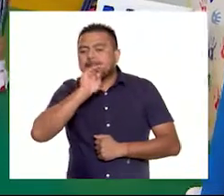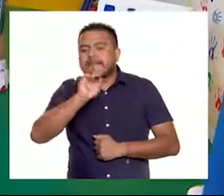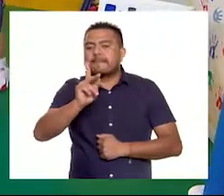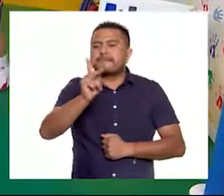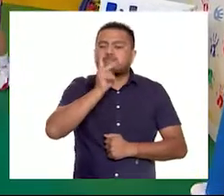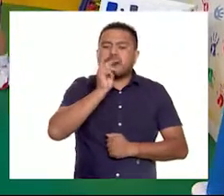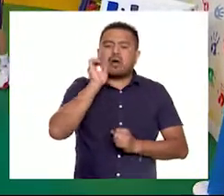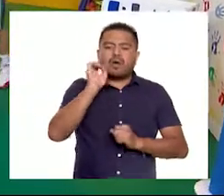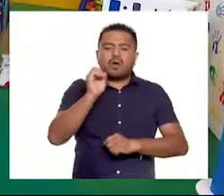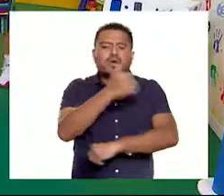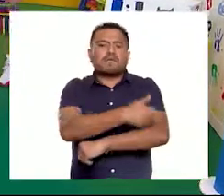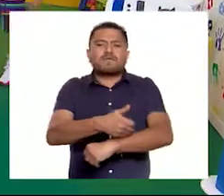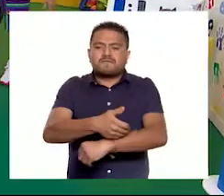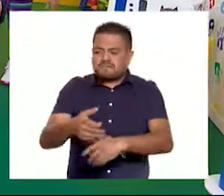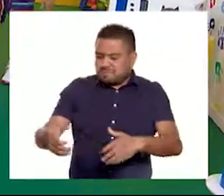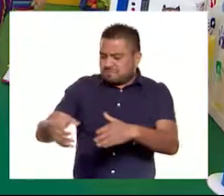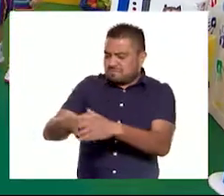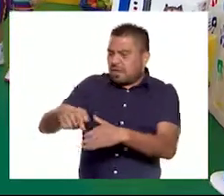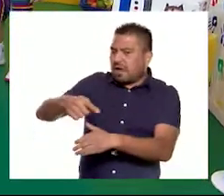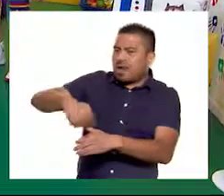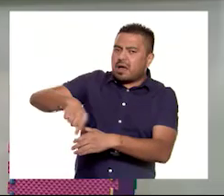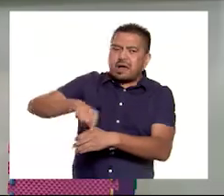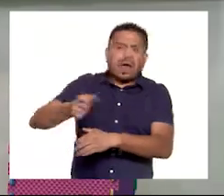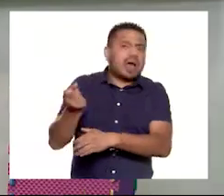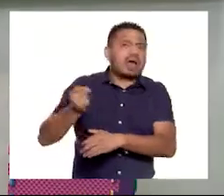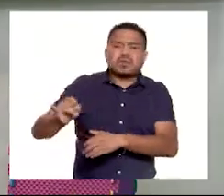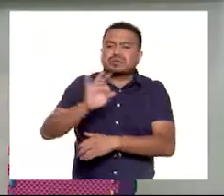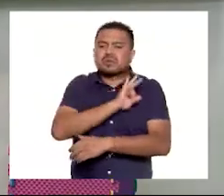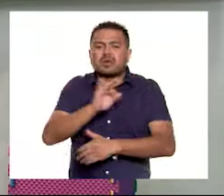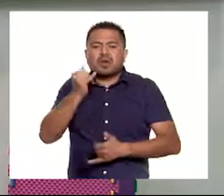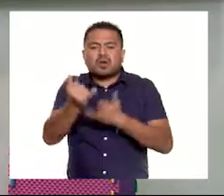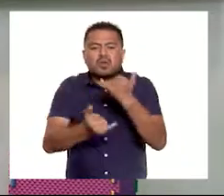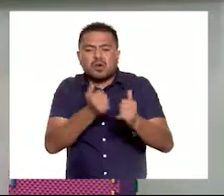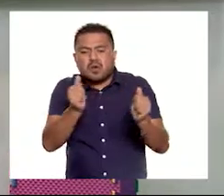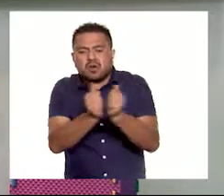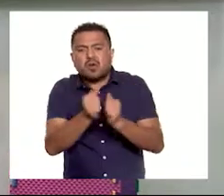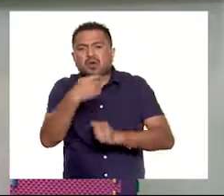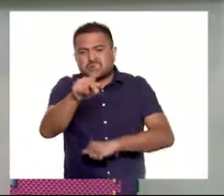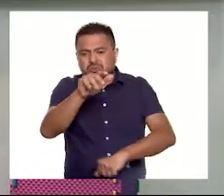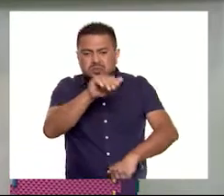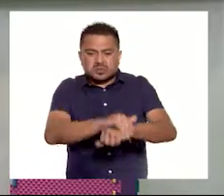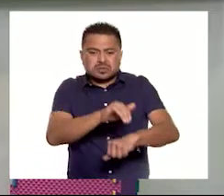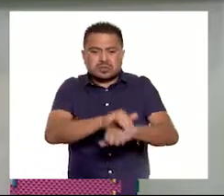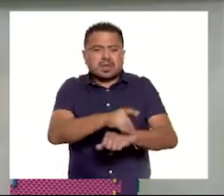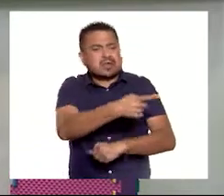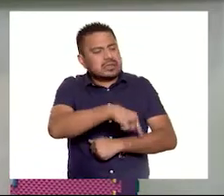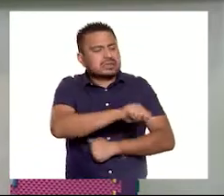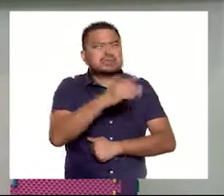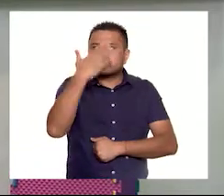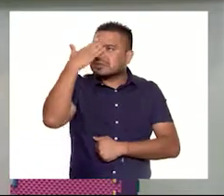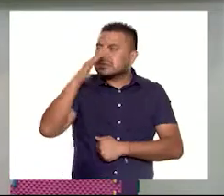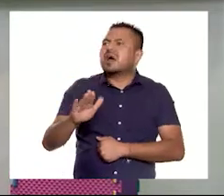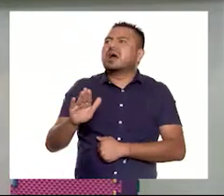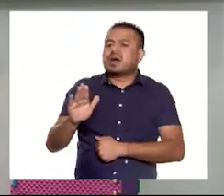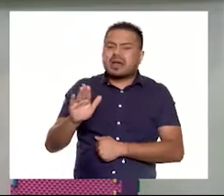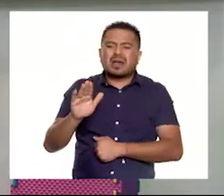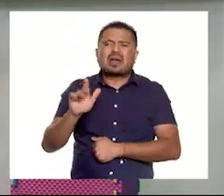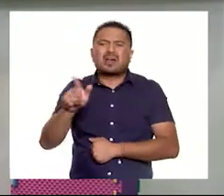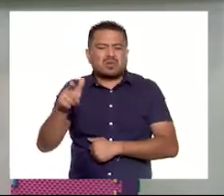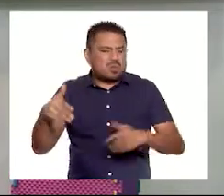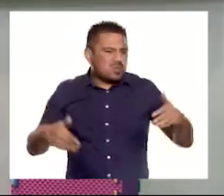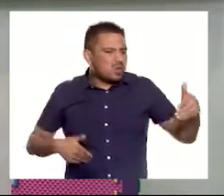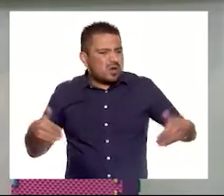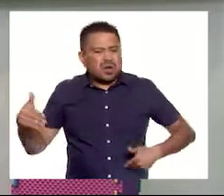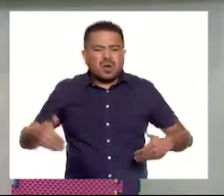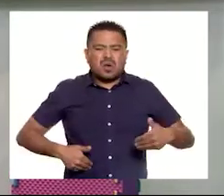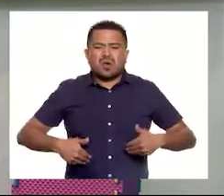papá o algún familiar. Y de esa forma puedes jugar con tus amigos y ellos sabrán que te molesta